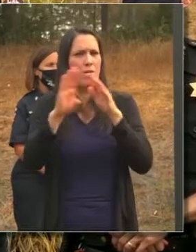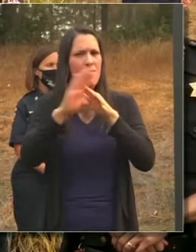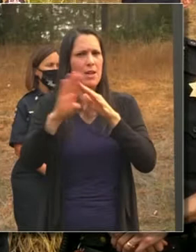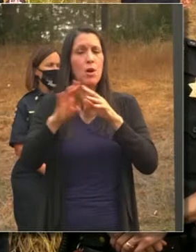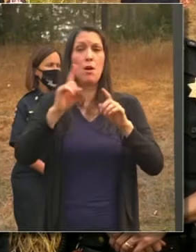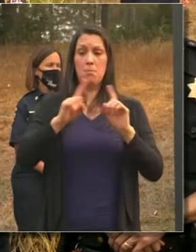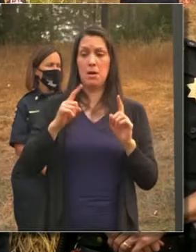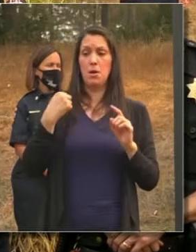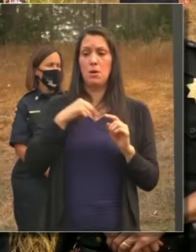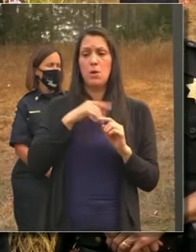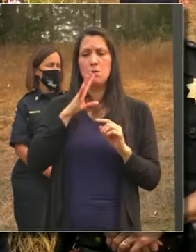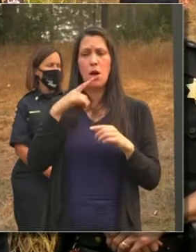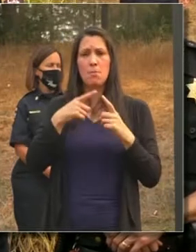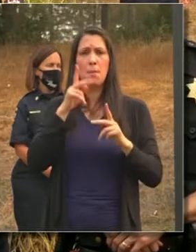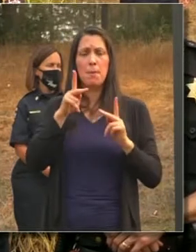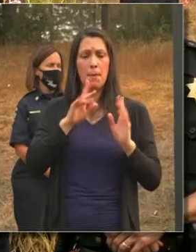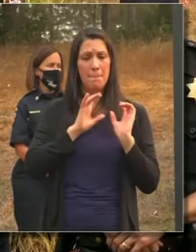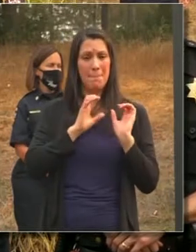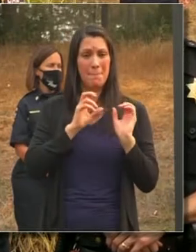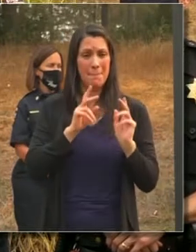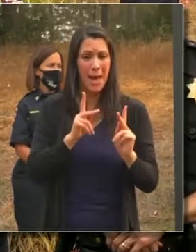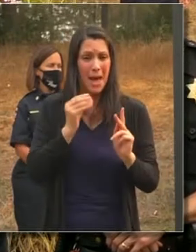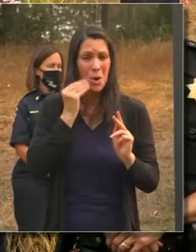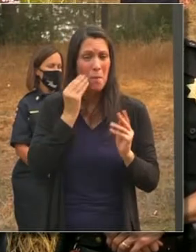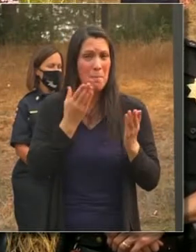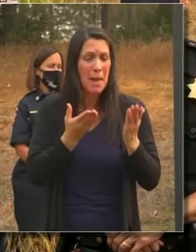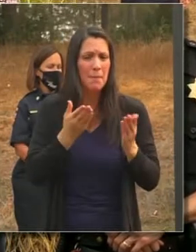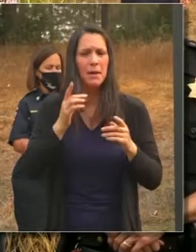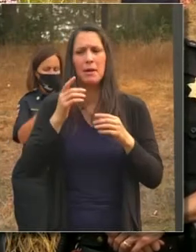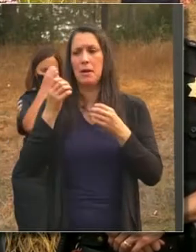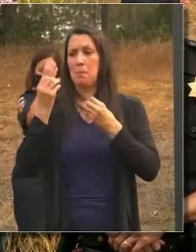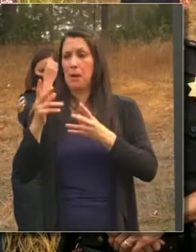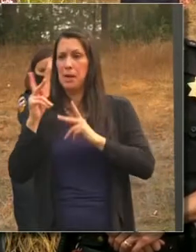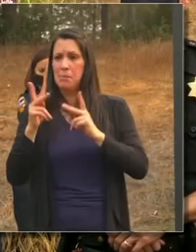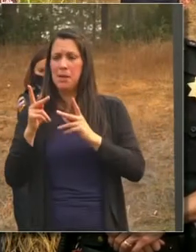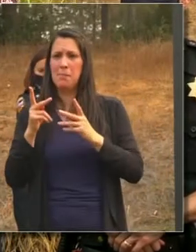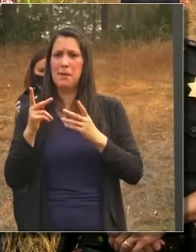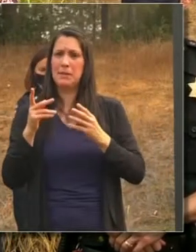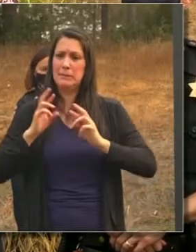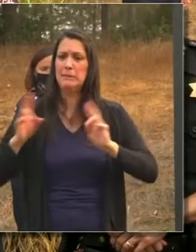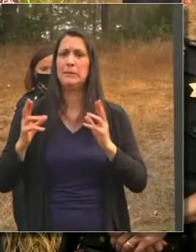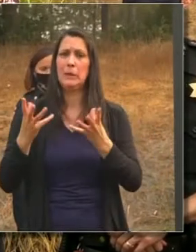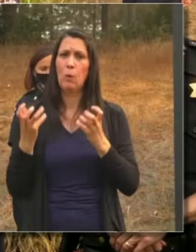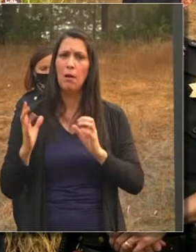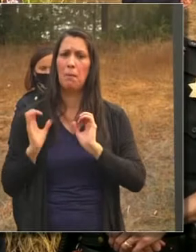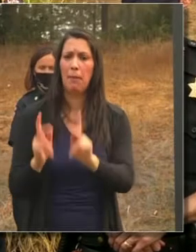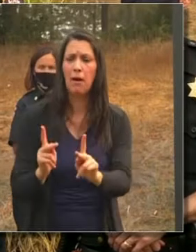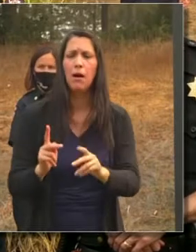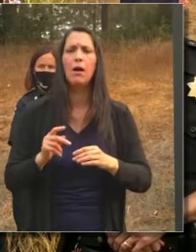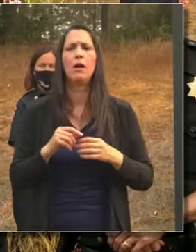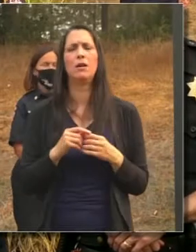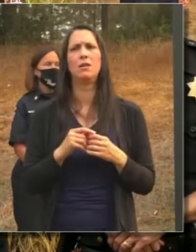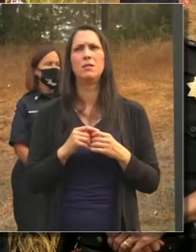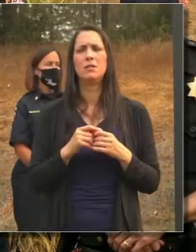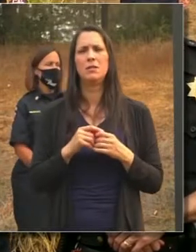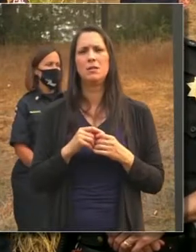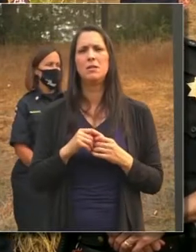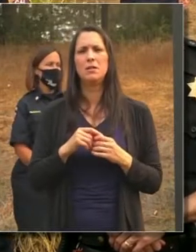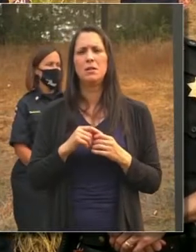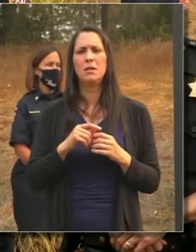aunque no hemos hablado de repoblar las áreas todavía hay gente que está ansiosa por volver a casa y realmente hay una